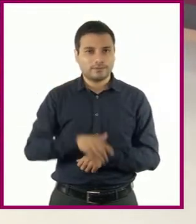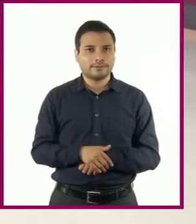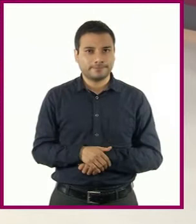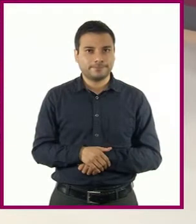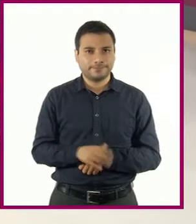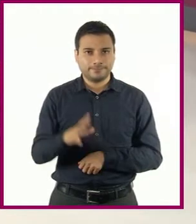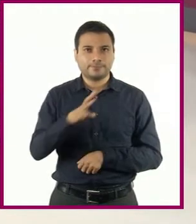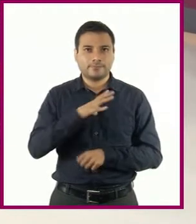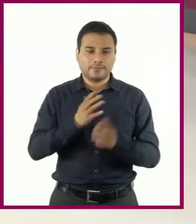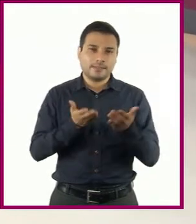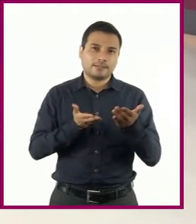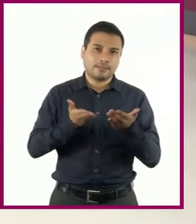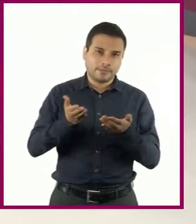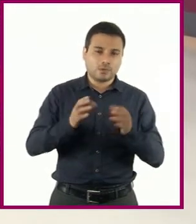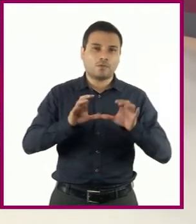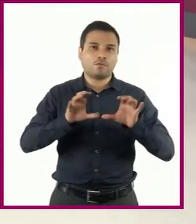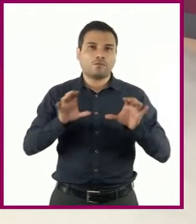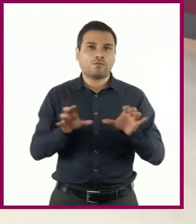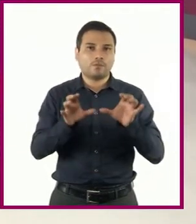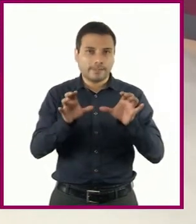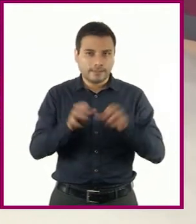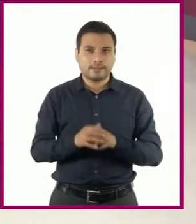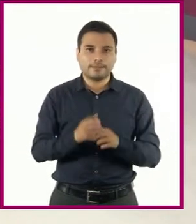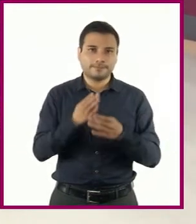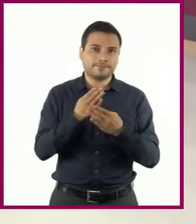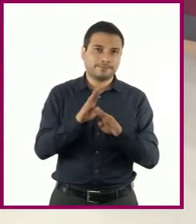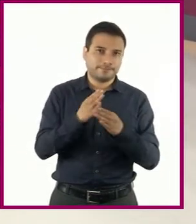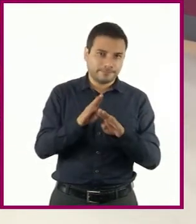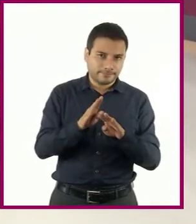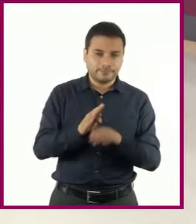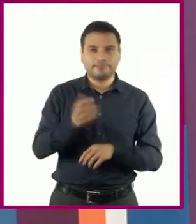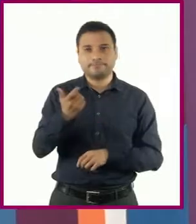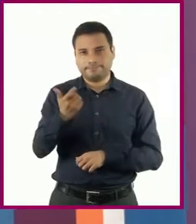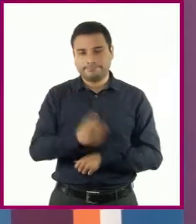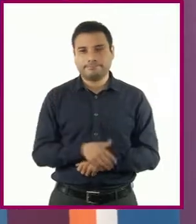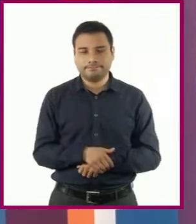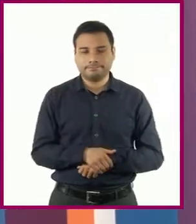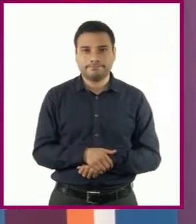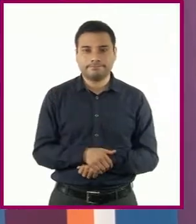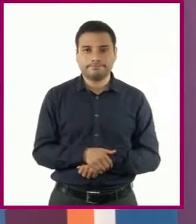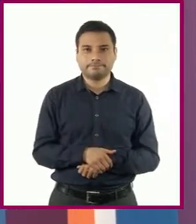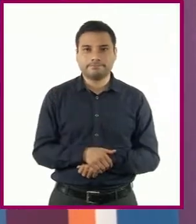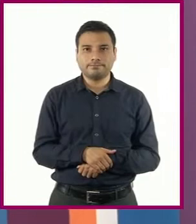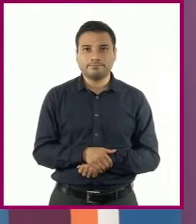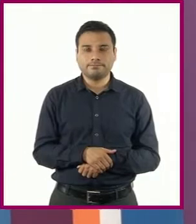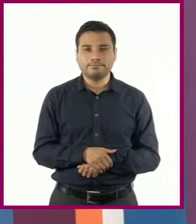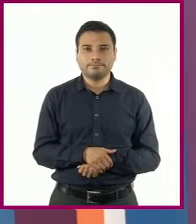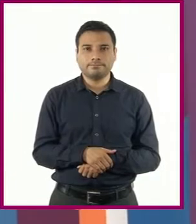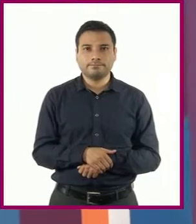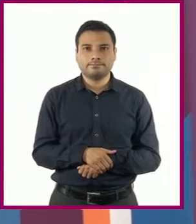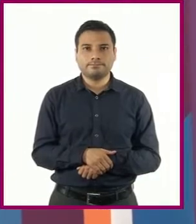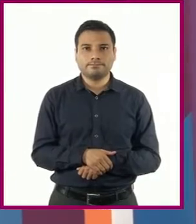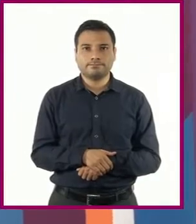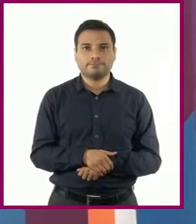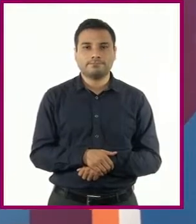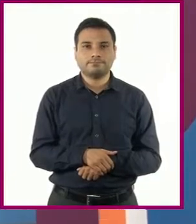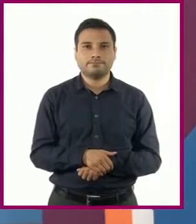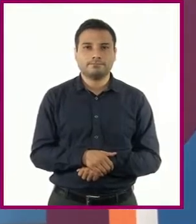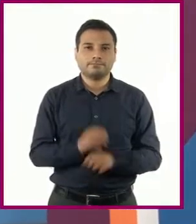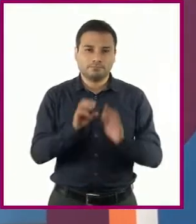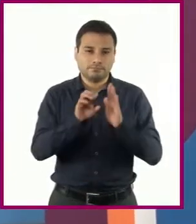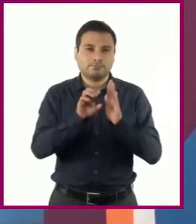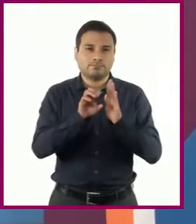los servicios de informática, financieros y bancarios. Dentro de este tipo de servicios están las